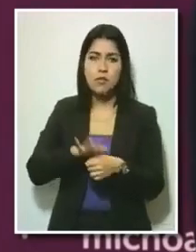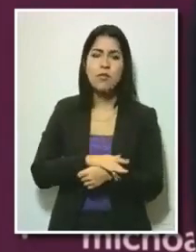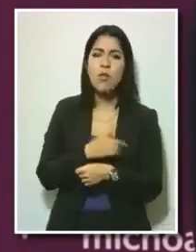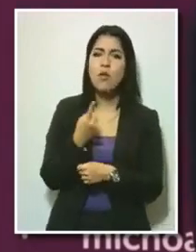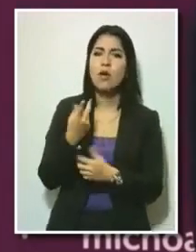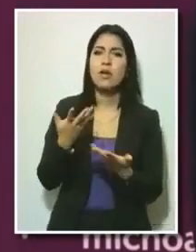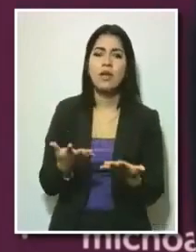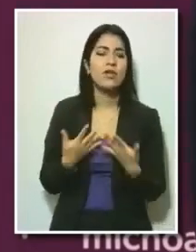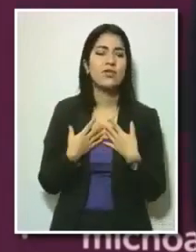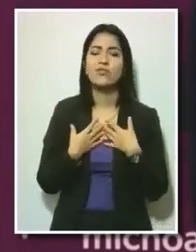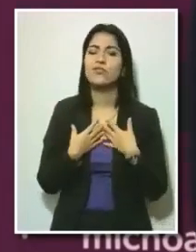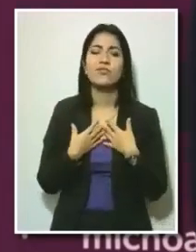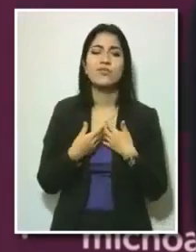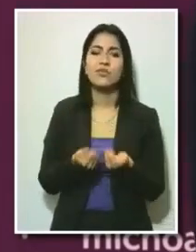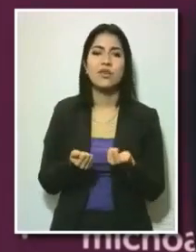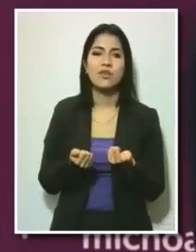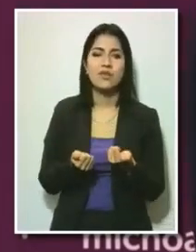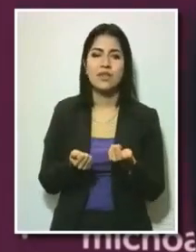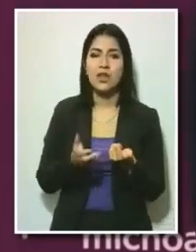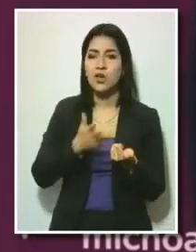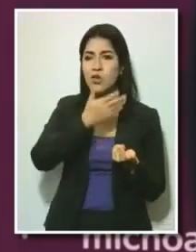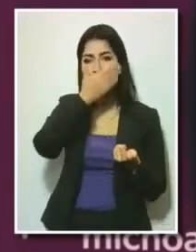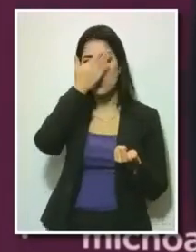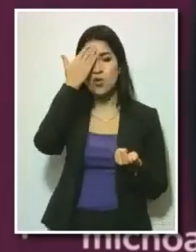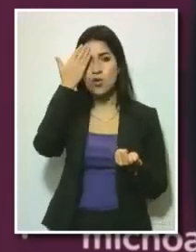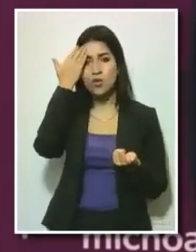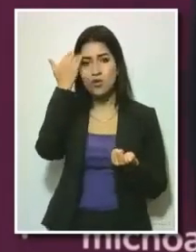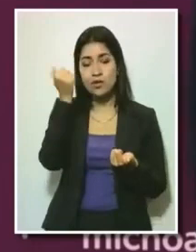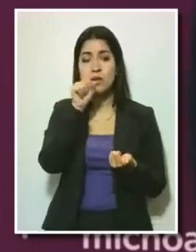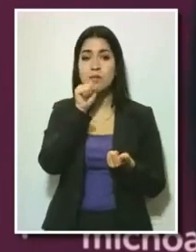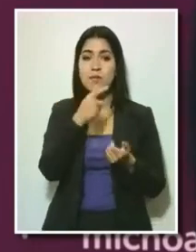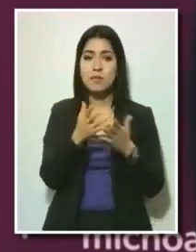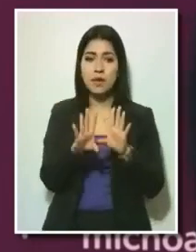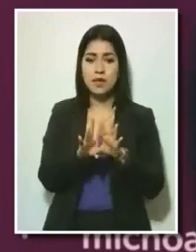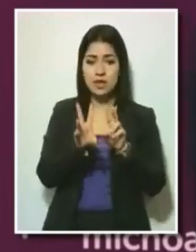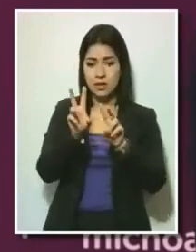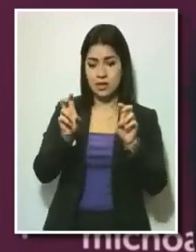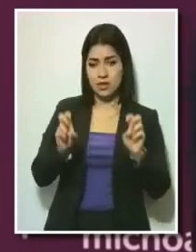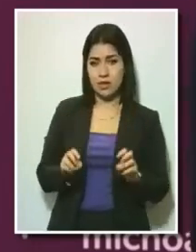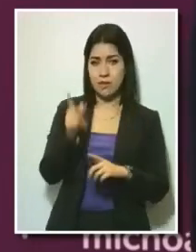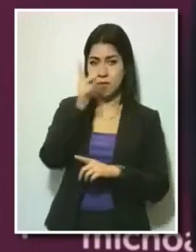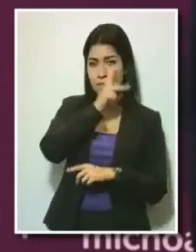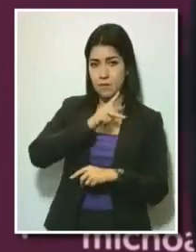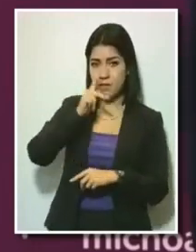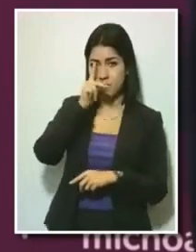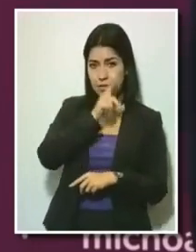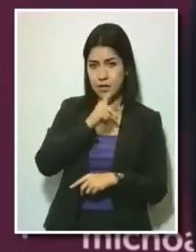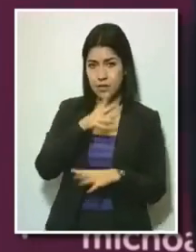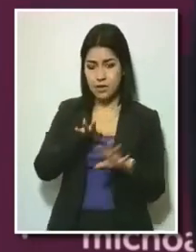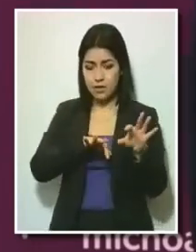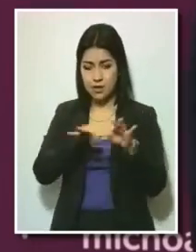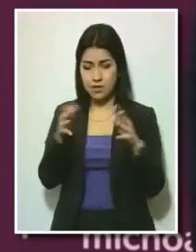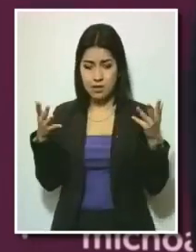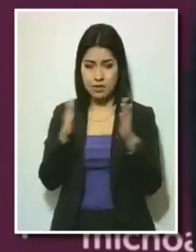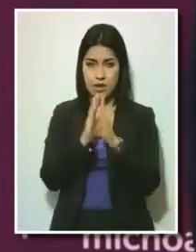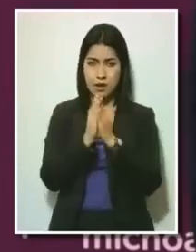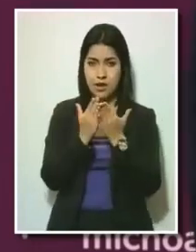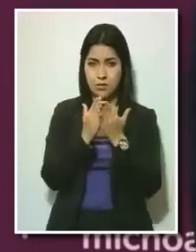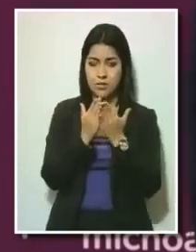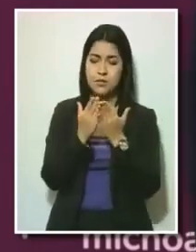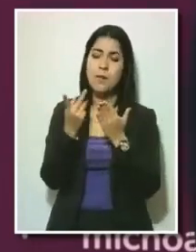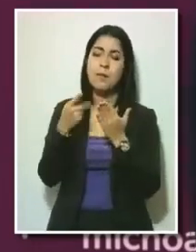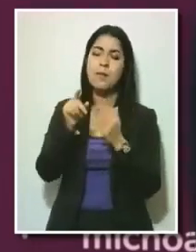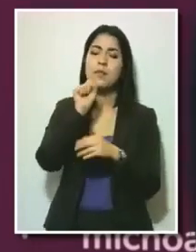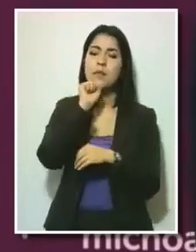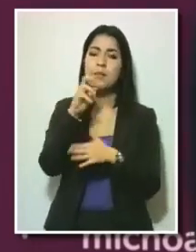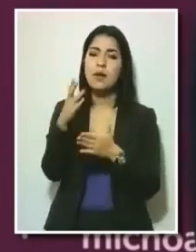sentido, sobre todo pedagógico y didáctico, que tienen hoy estos libros de texto. Pero además los